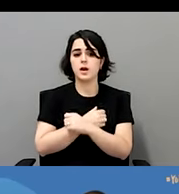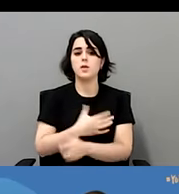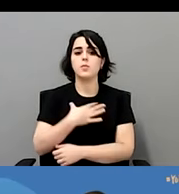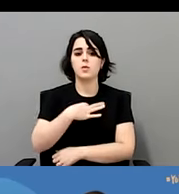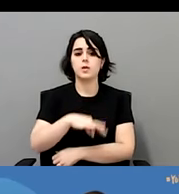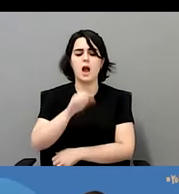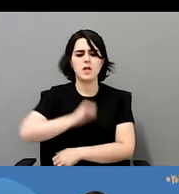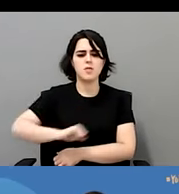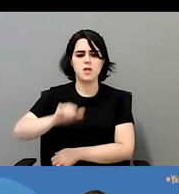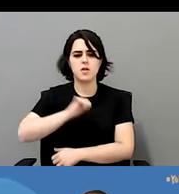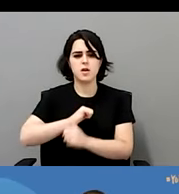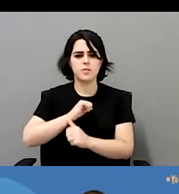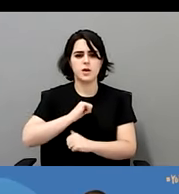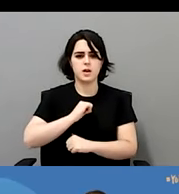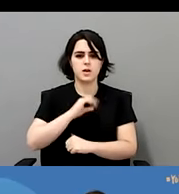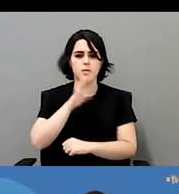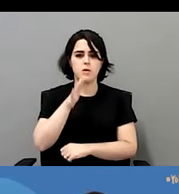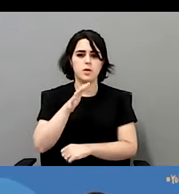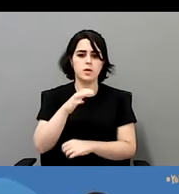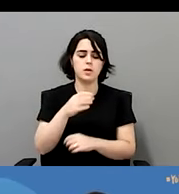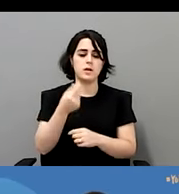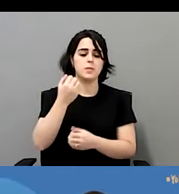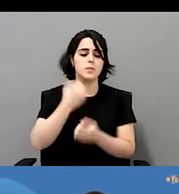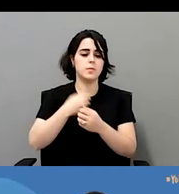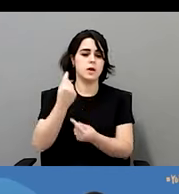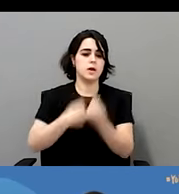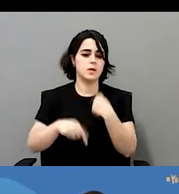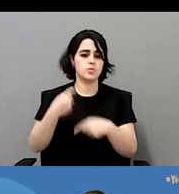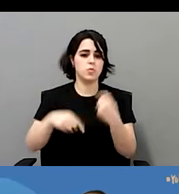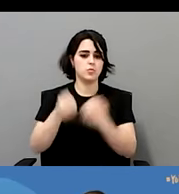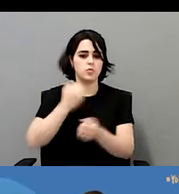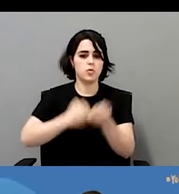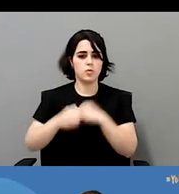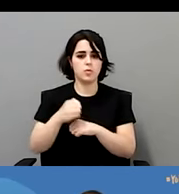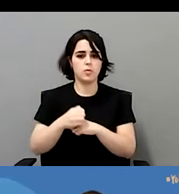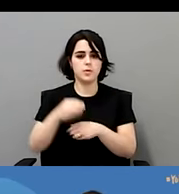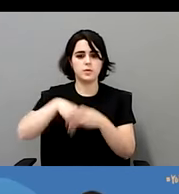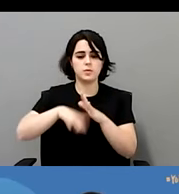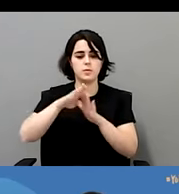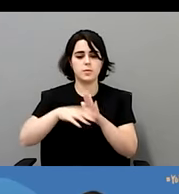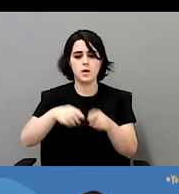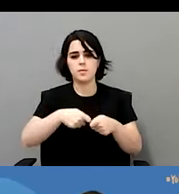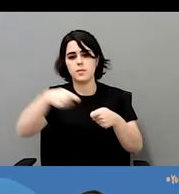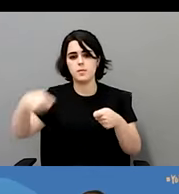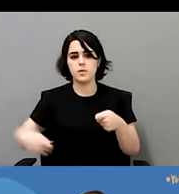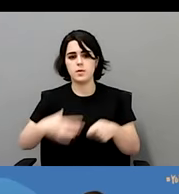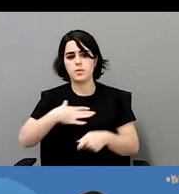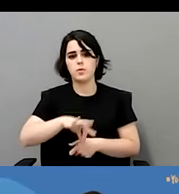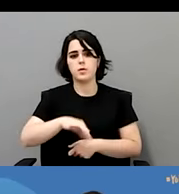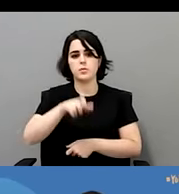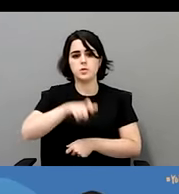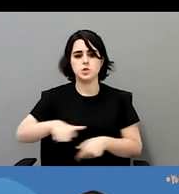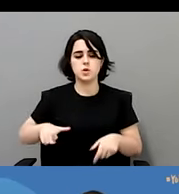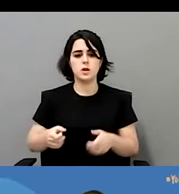beneficiando ahora mismo de este programa por algún motivo